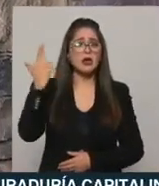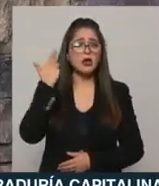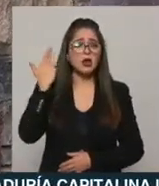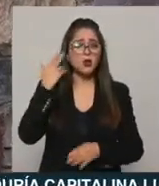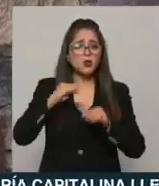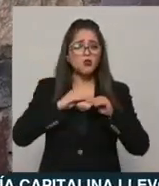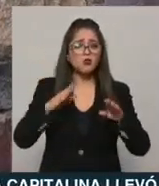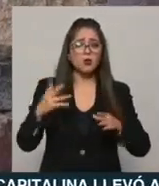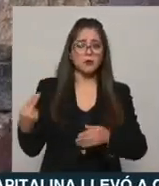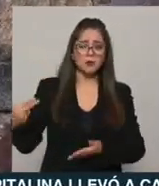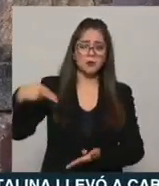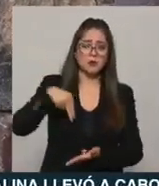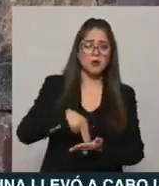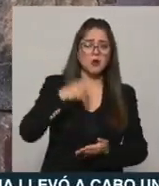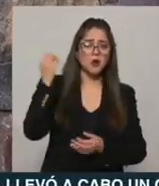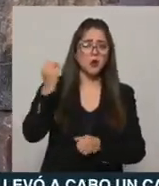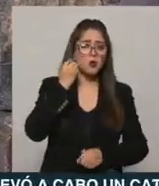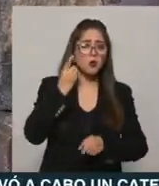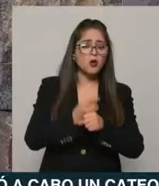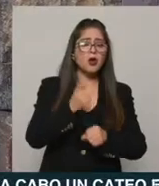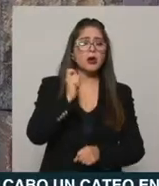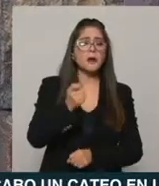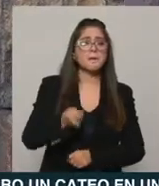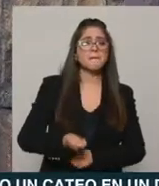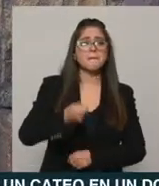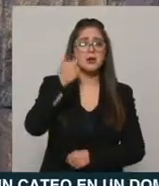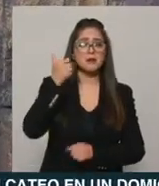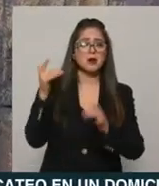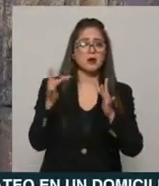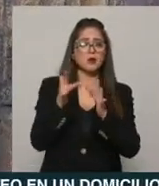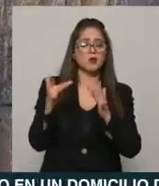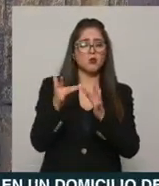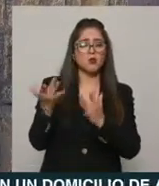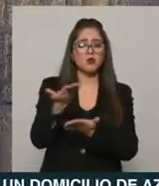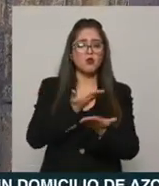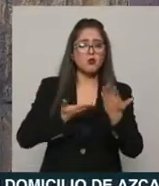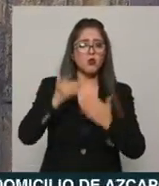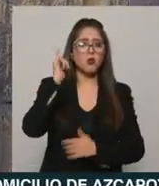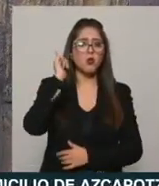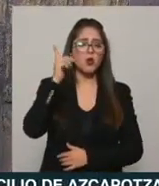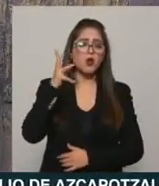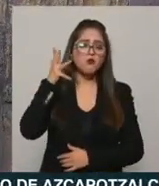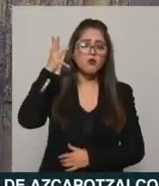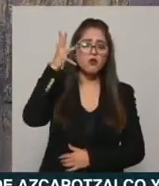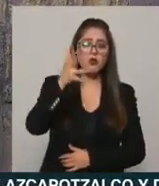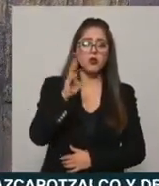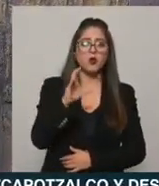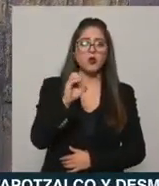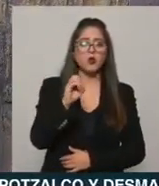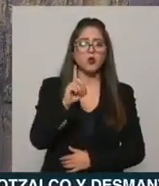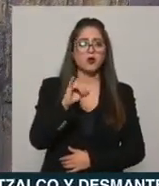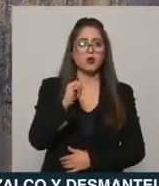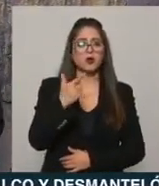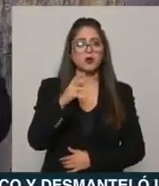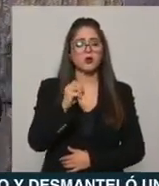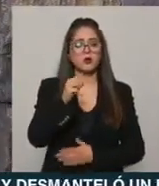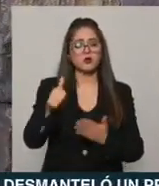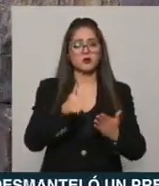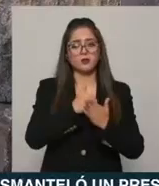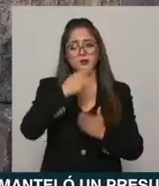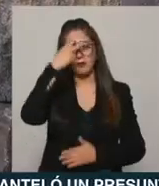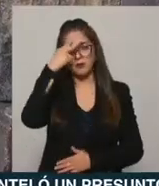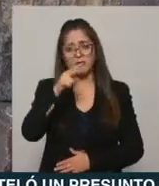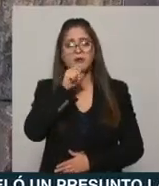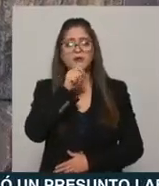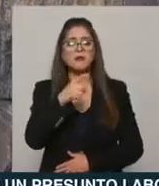esté dando esta oportunidad, que será nuestra primera colaboración y esperemos que sean muchas más, de Código Ciudad de México y Capital 21. Y pues